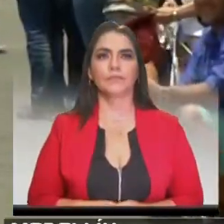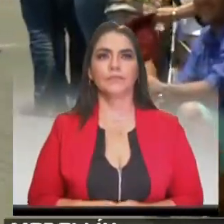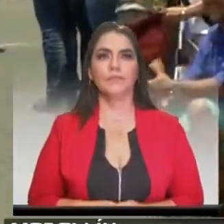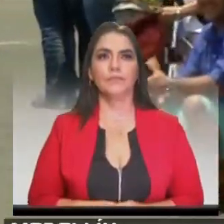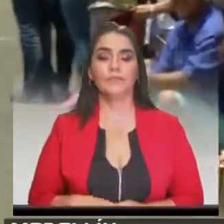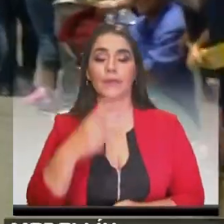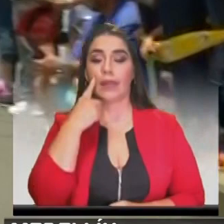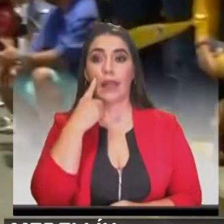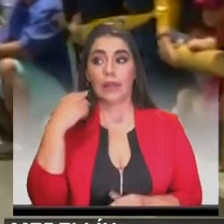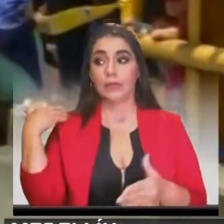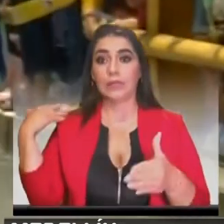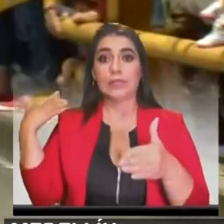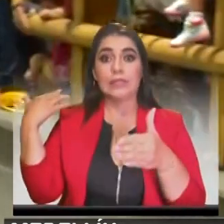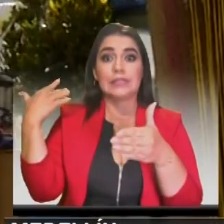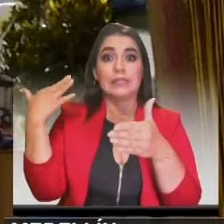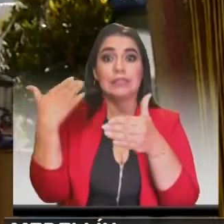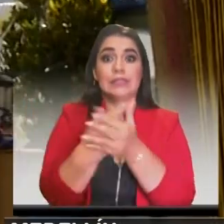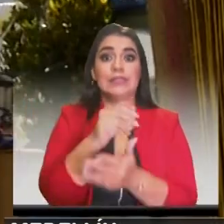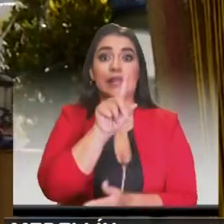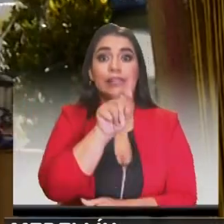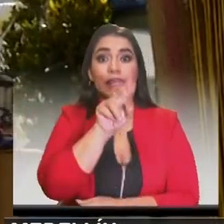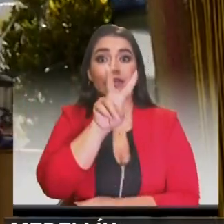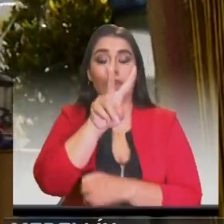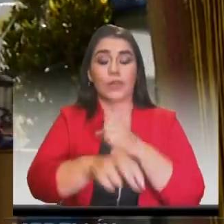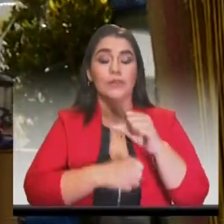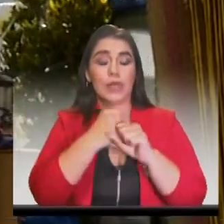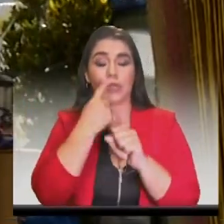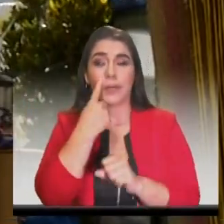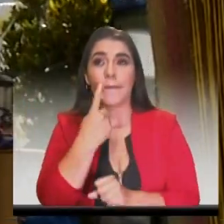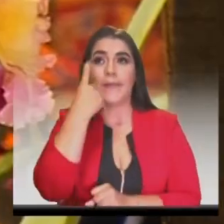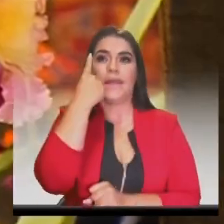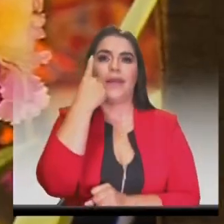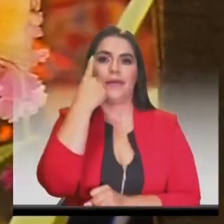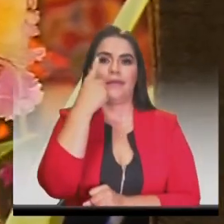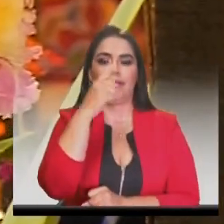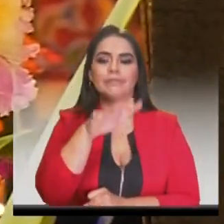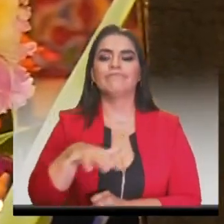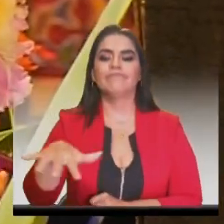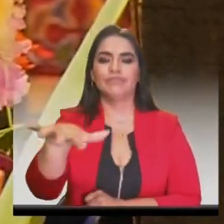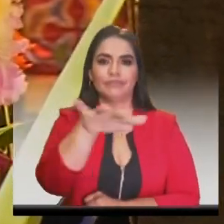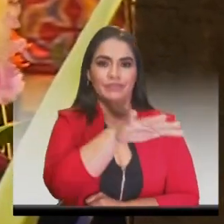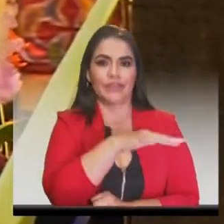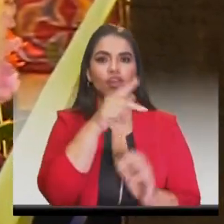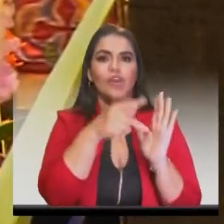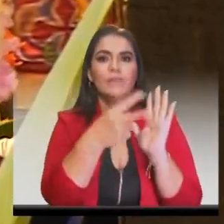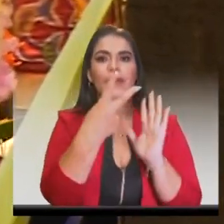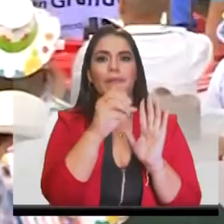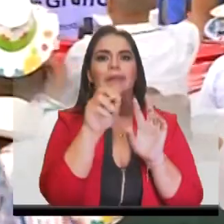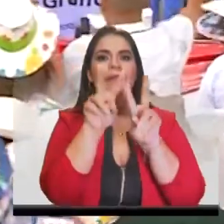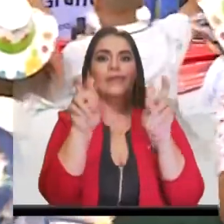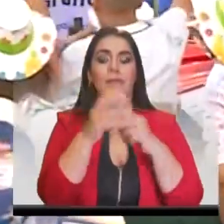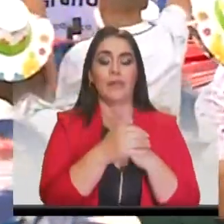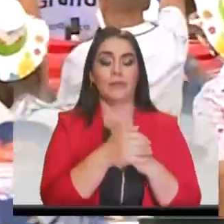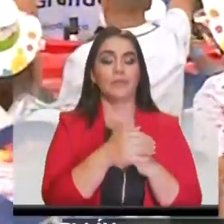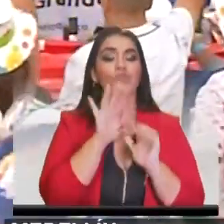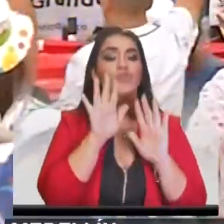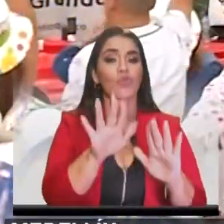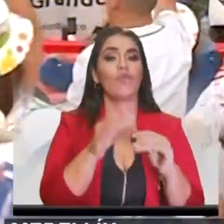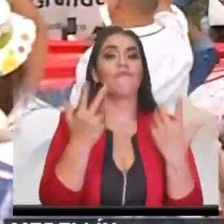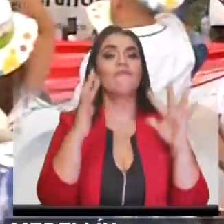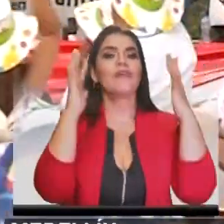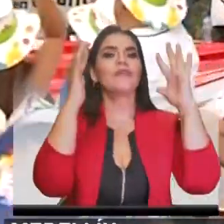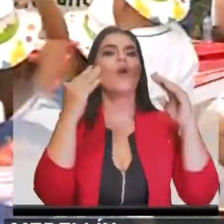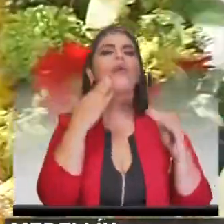Por primera vez en 62 años y de manera histórica, la Feria de las Flores 2020 se efectuará entre el 2 y el 8 de